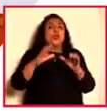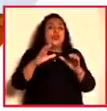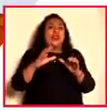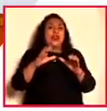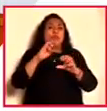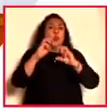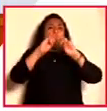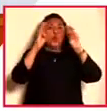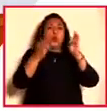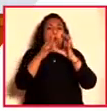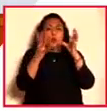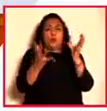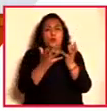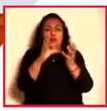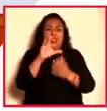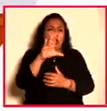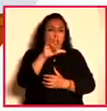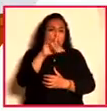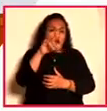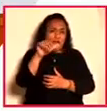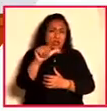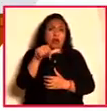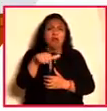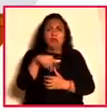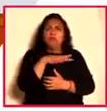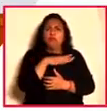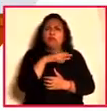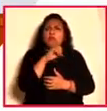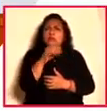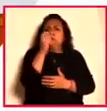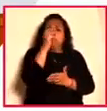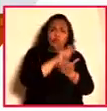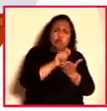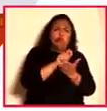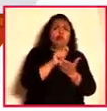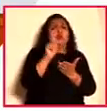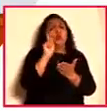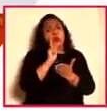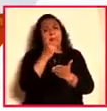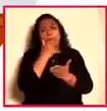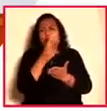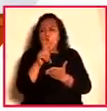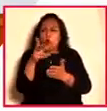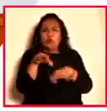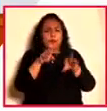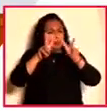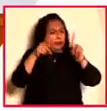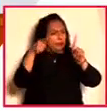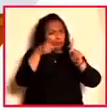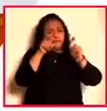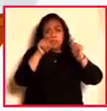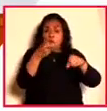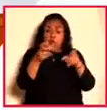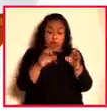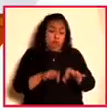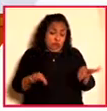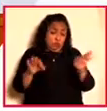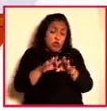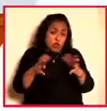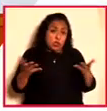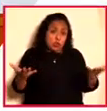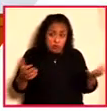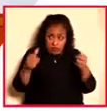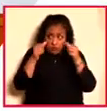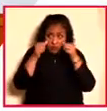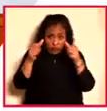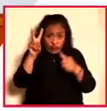Y aquí sí, pues hay escritoras y escritores que están trabajando en el tema y es muy importante, ¿no? Que lo tomemos en